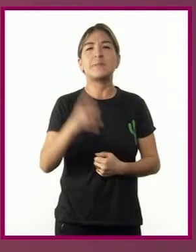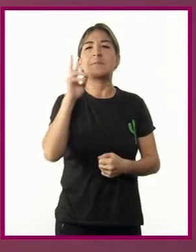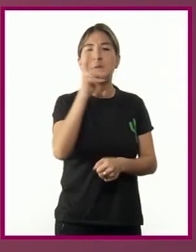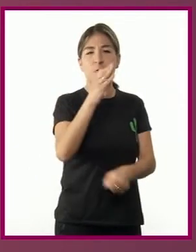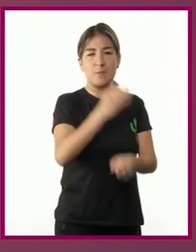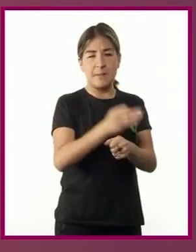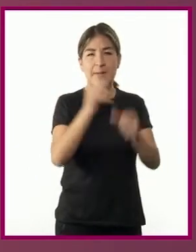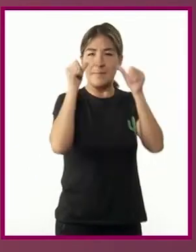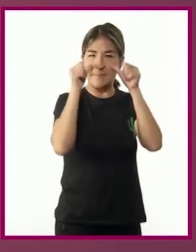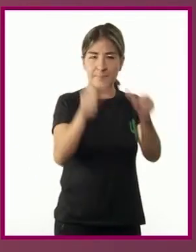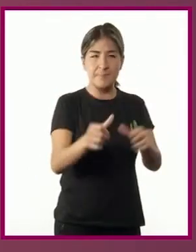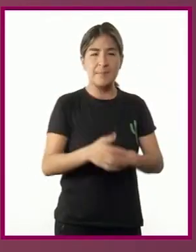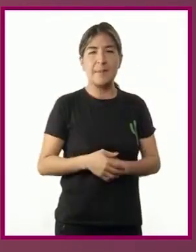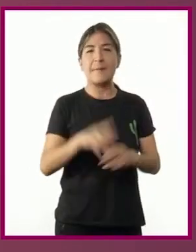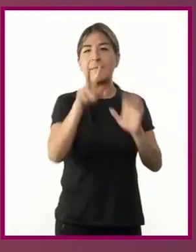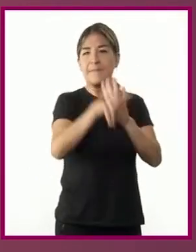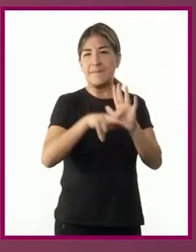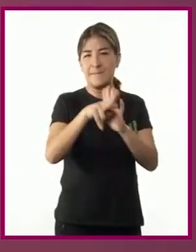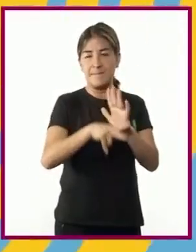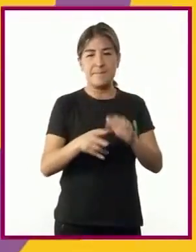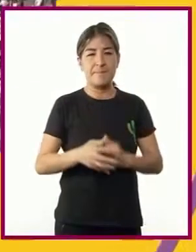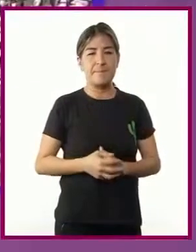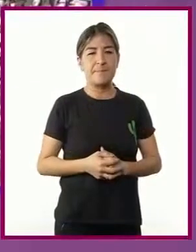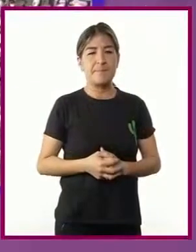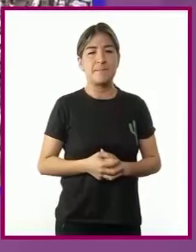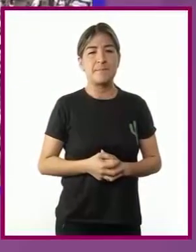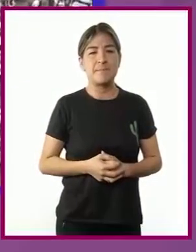prestar atención al siguiente video.